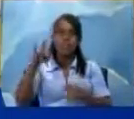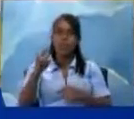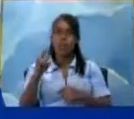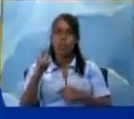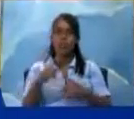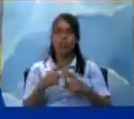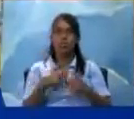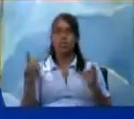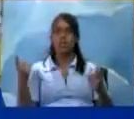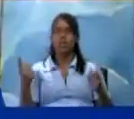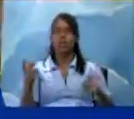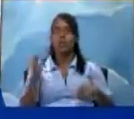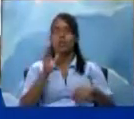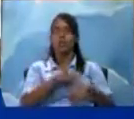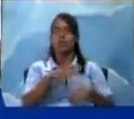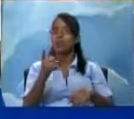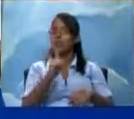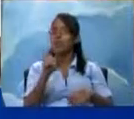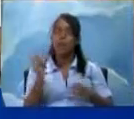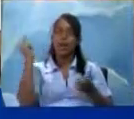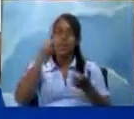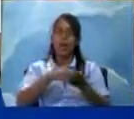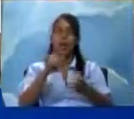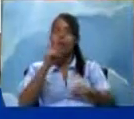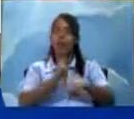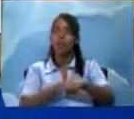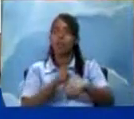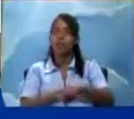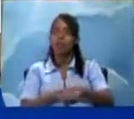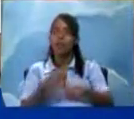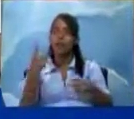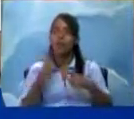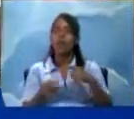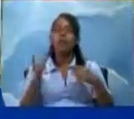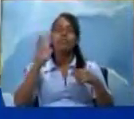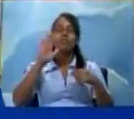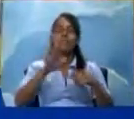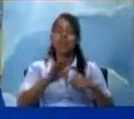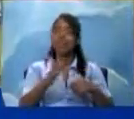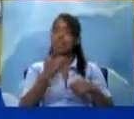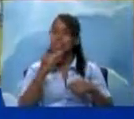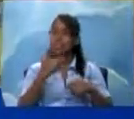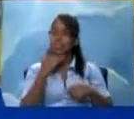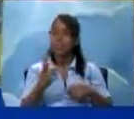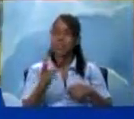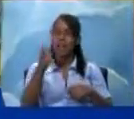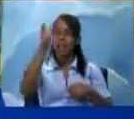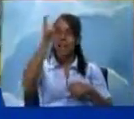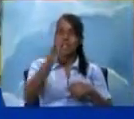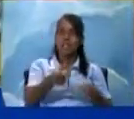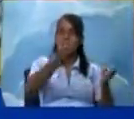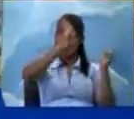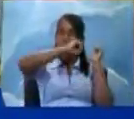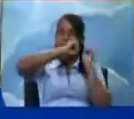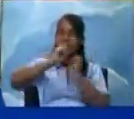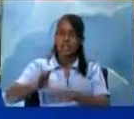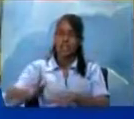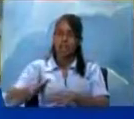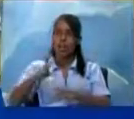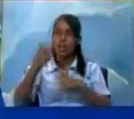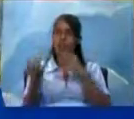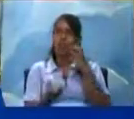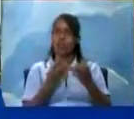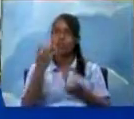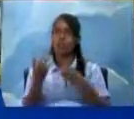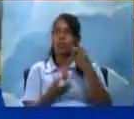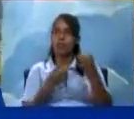Bueno, no ha matado al diablo porque no ha llegado el momento, pero ya está sentenciado que Él será lanzado al